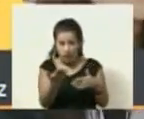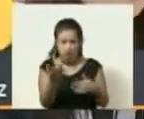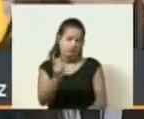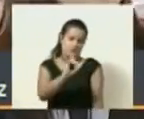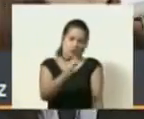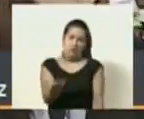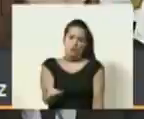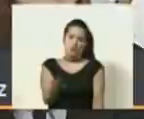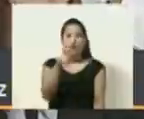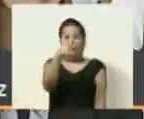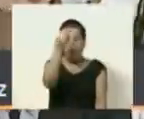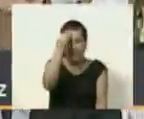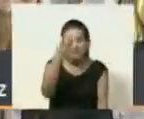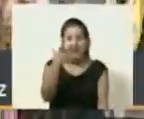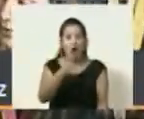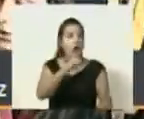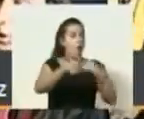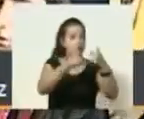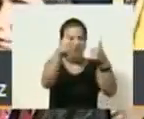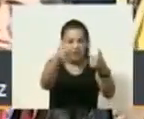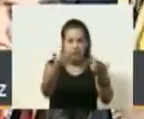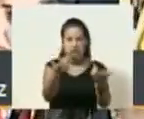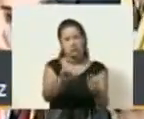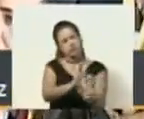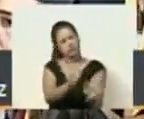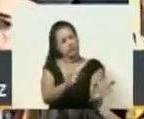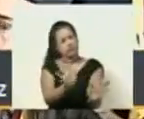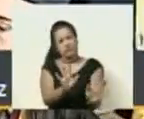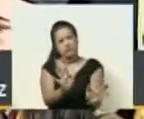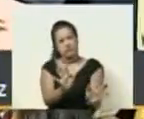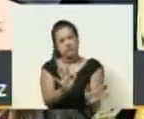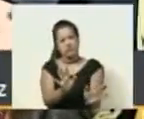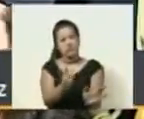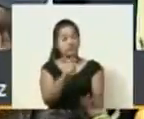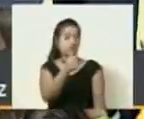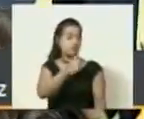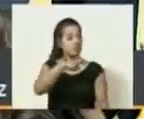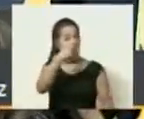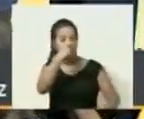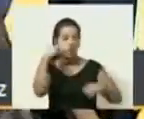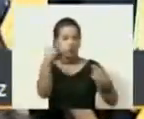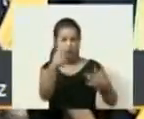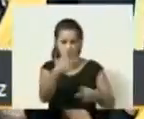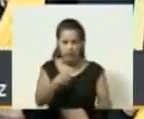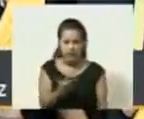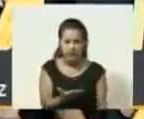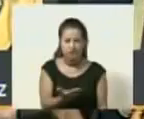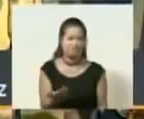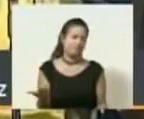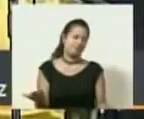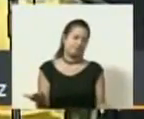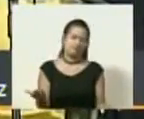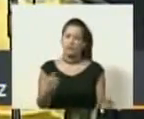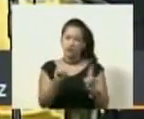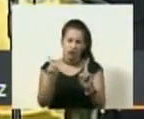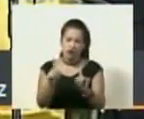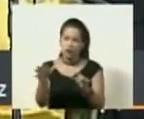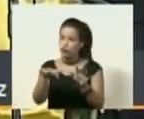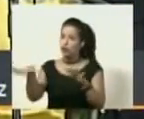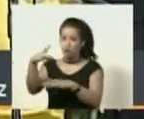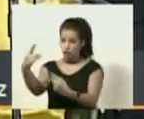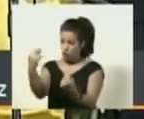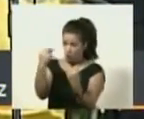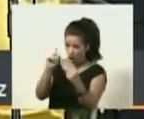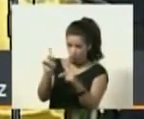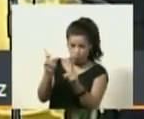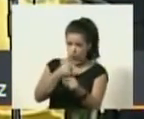Ustedes quieren una Venezuela de odio, de intolerancia. Ellos sí quieren.